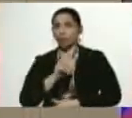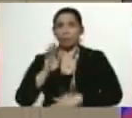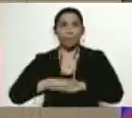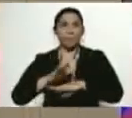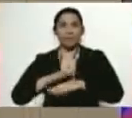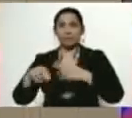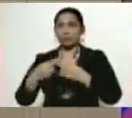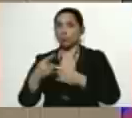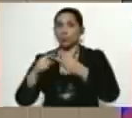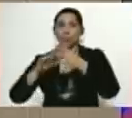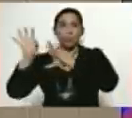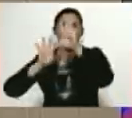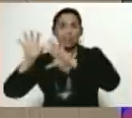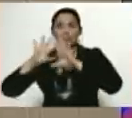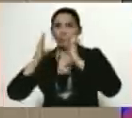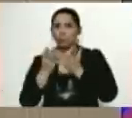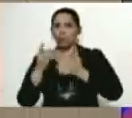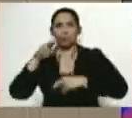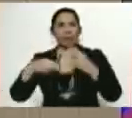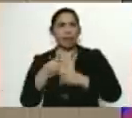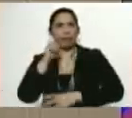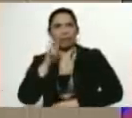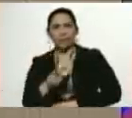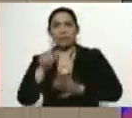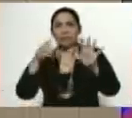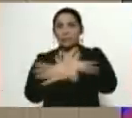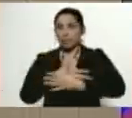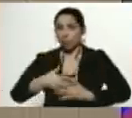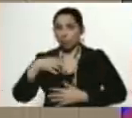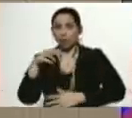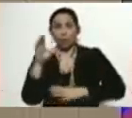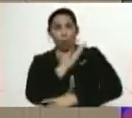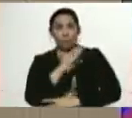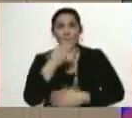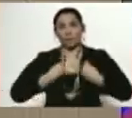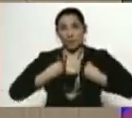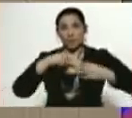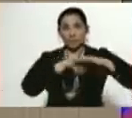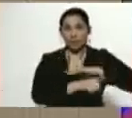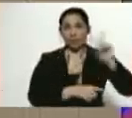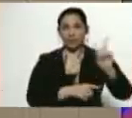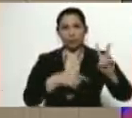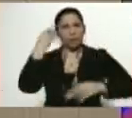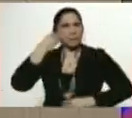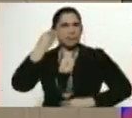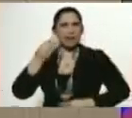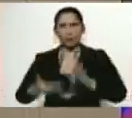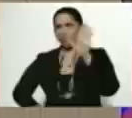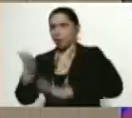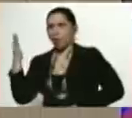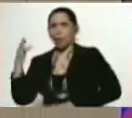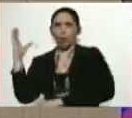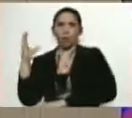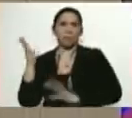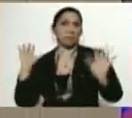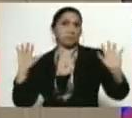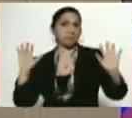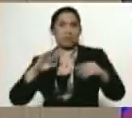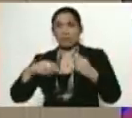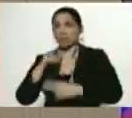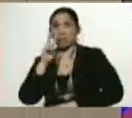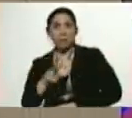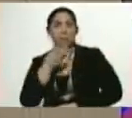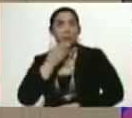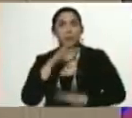porque nadie ve que los 6 millones de colombianos que viven en Venezuela estén pensando en regresarse a Colombia. Nadie ve